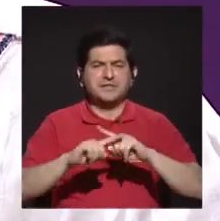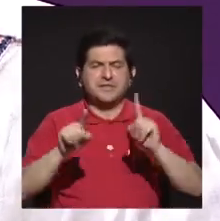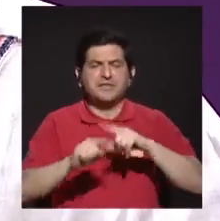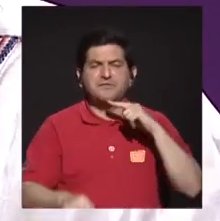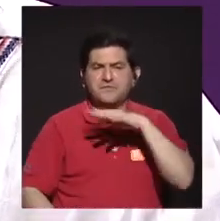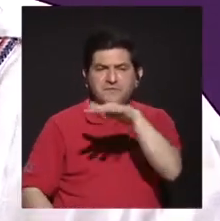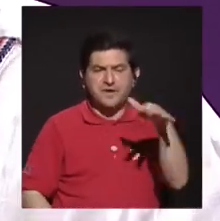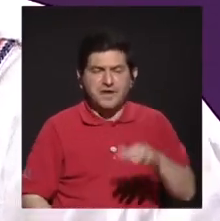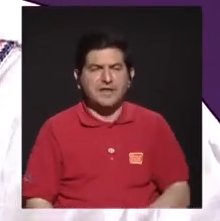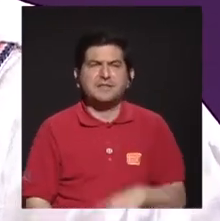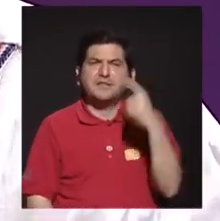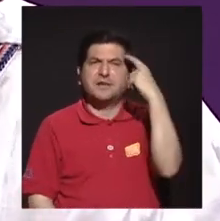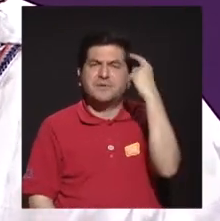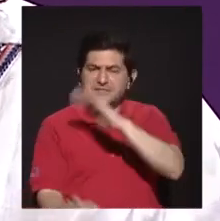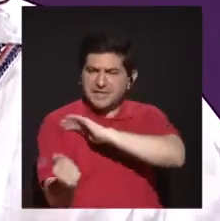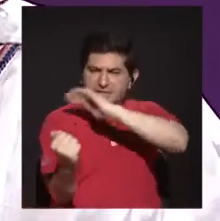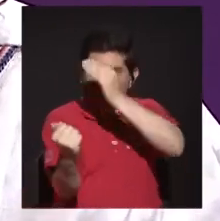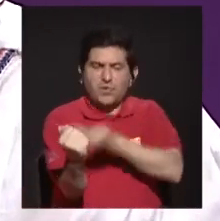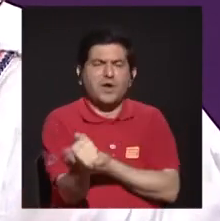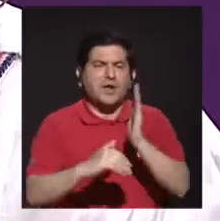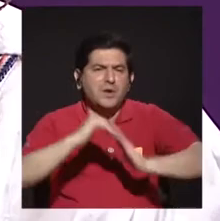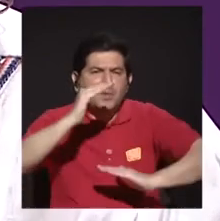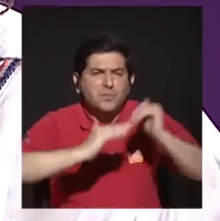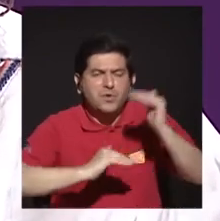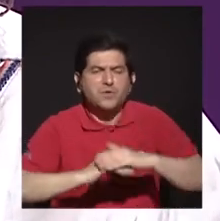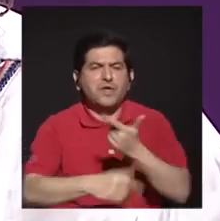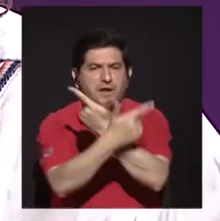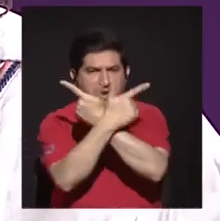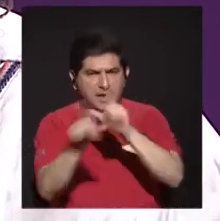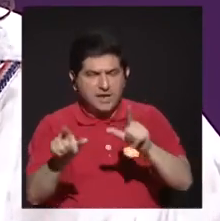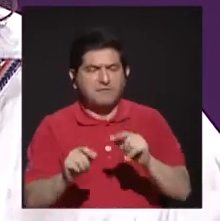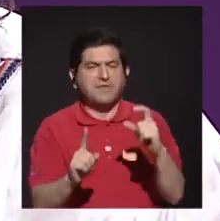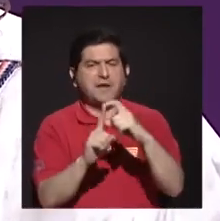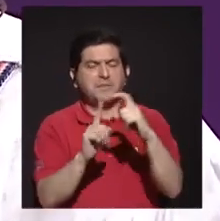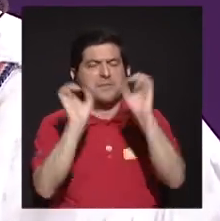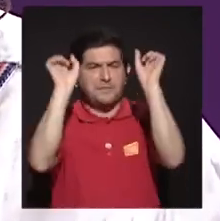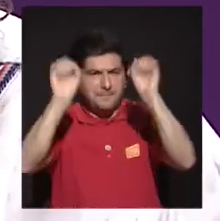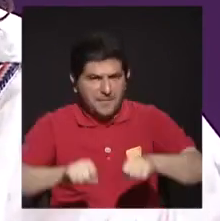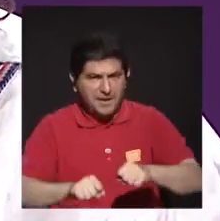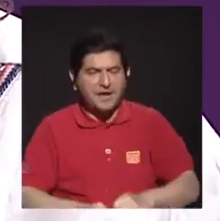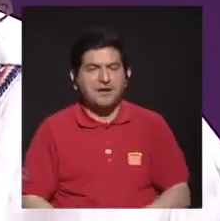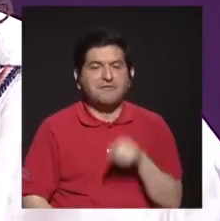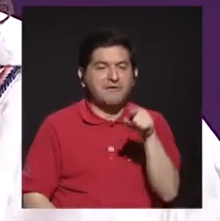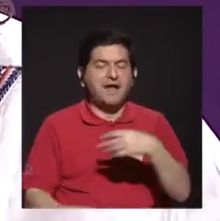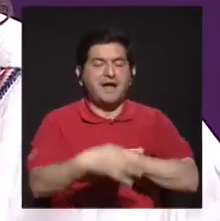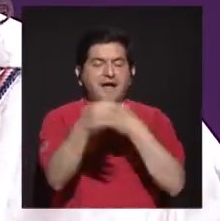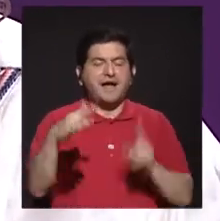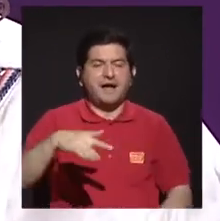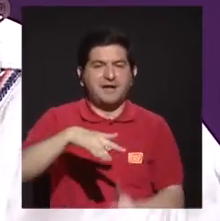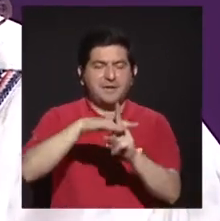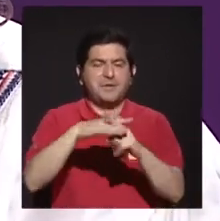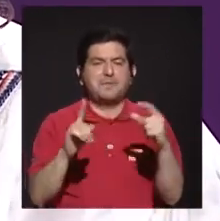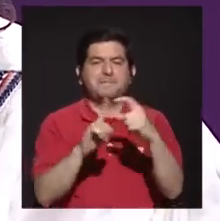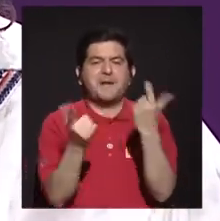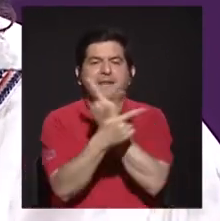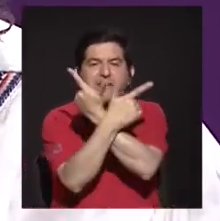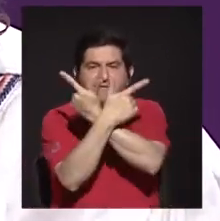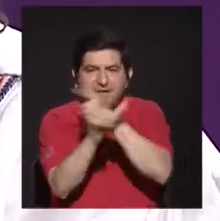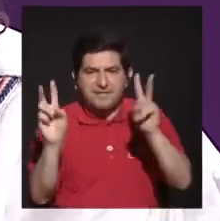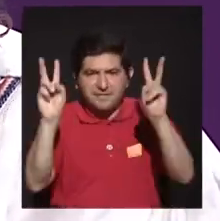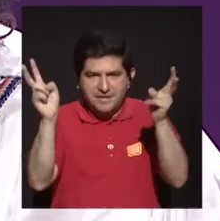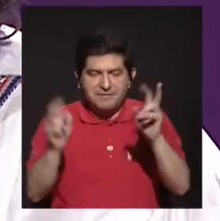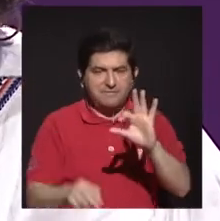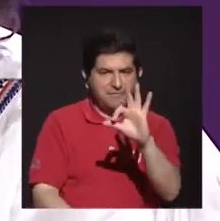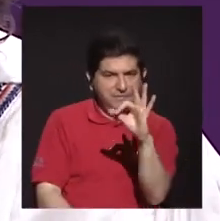y pensando en el poder para construir y liberar que tienen las palabras, es que nació este taller Palabras Libres, como